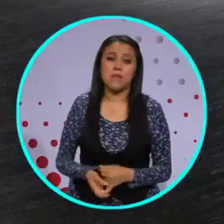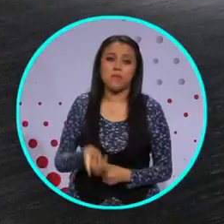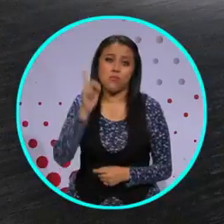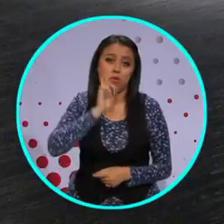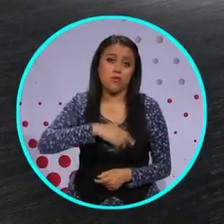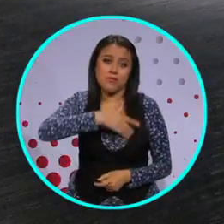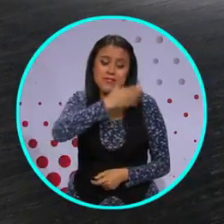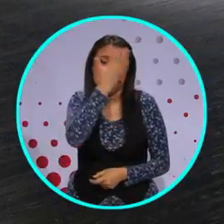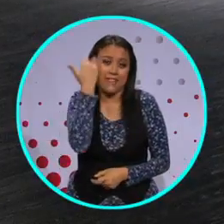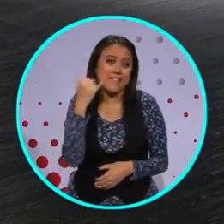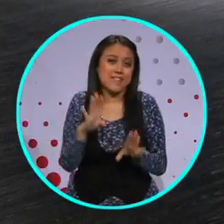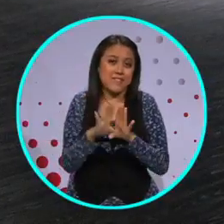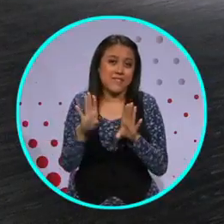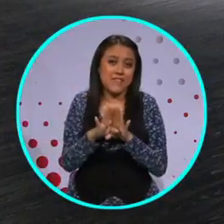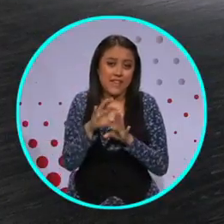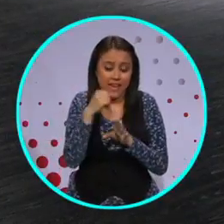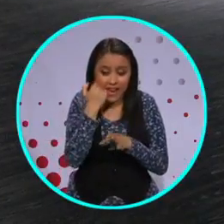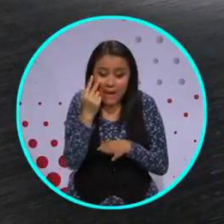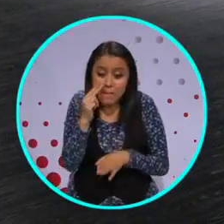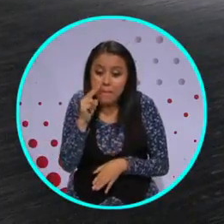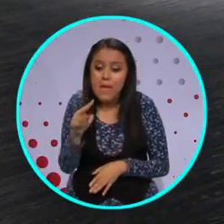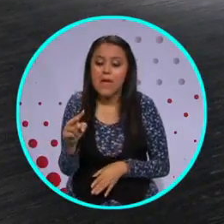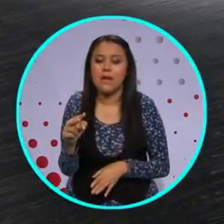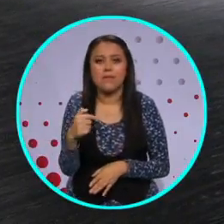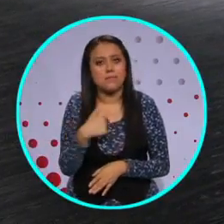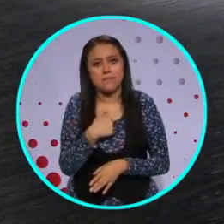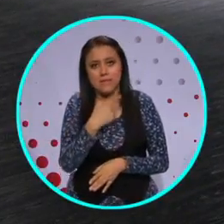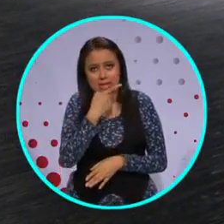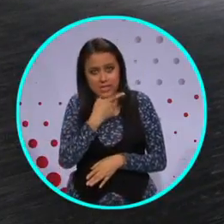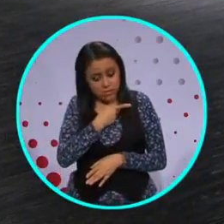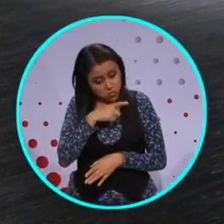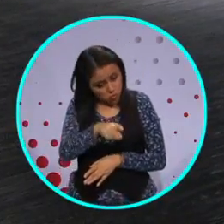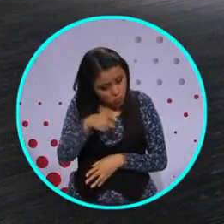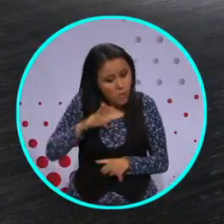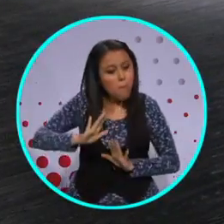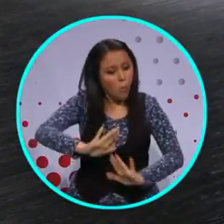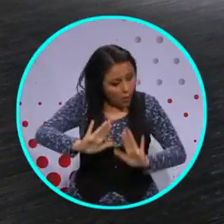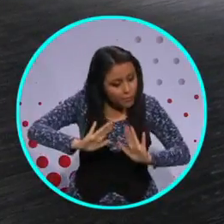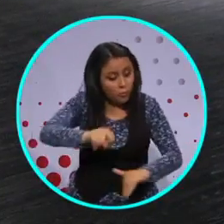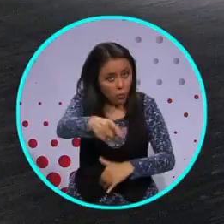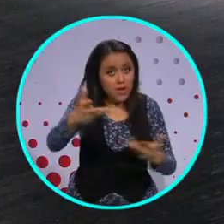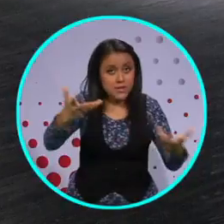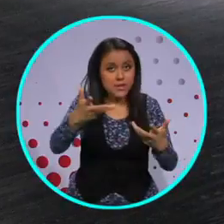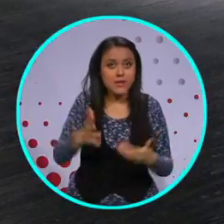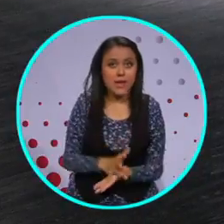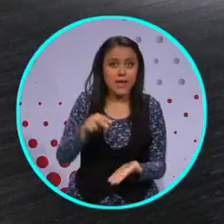tiene tanta información y ella quería ver por sus propios ojos pero y me decía a ver tú empujarle